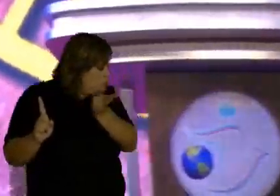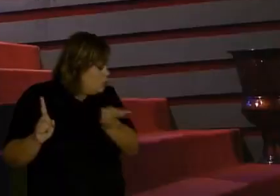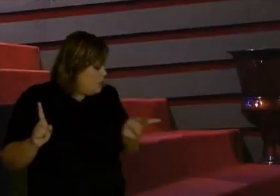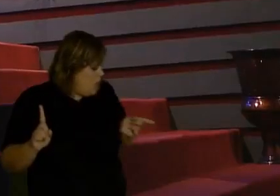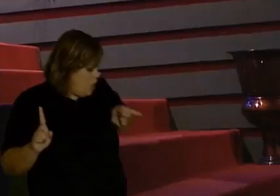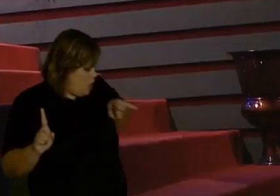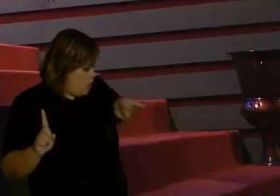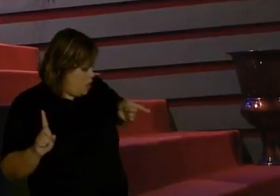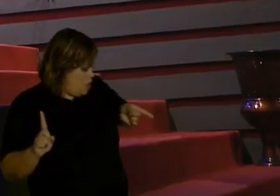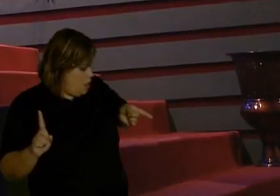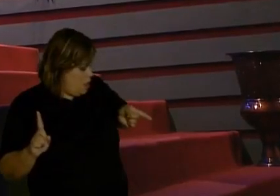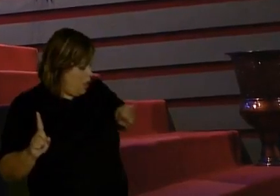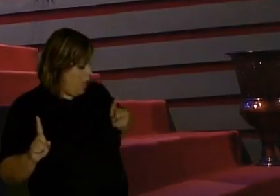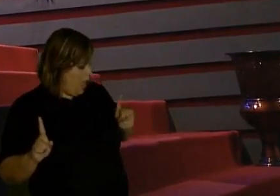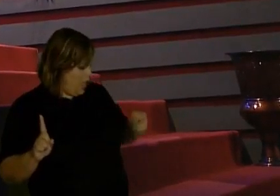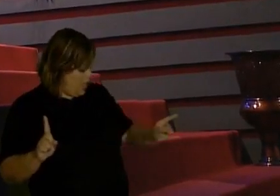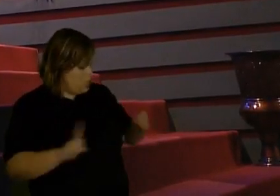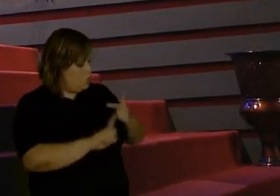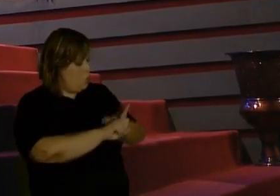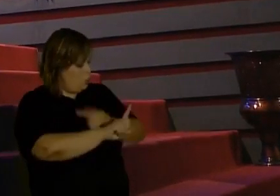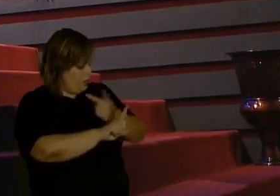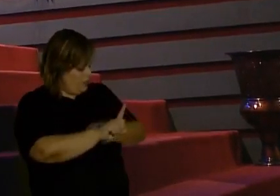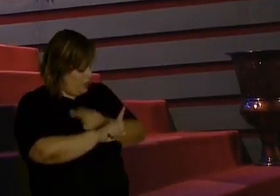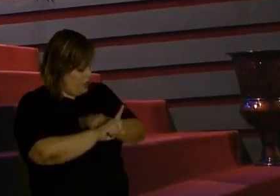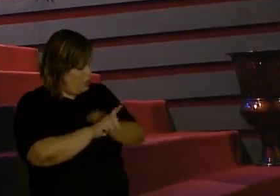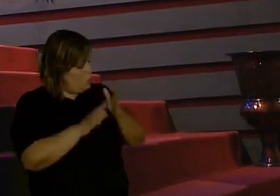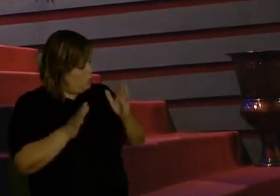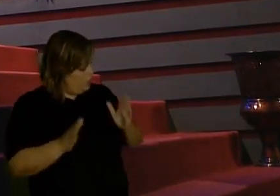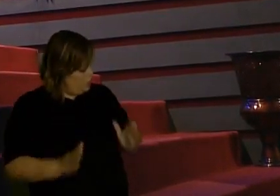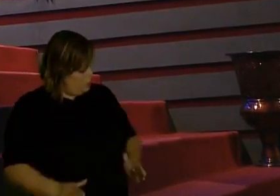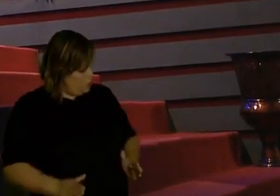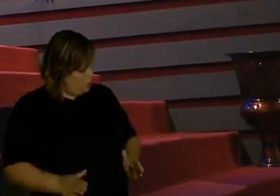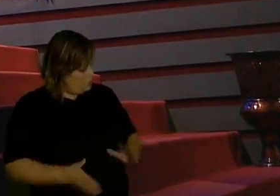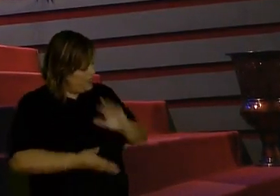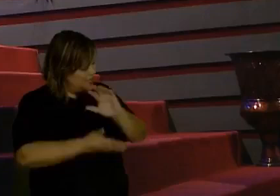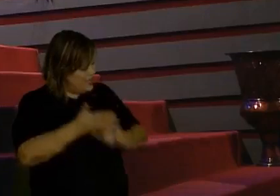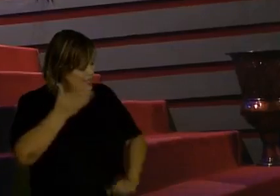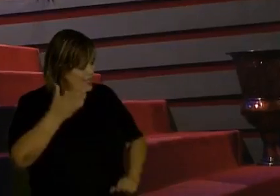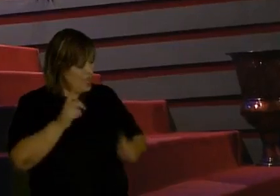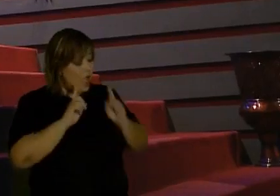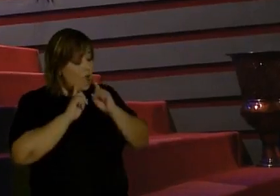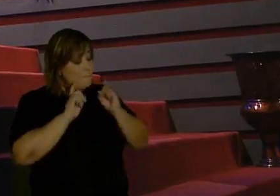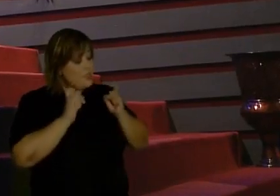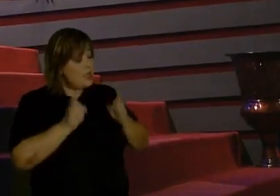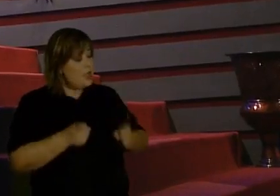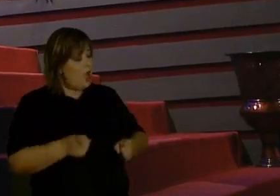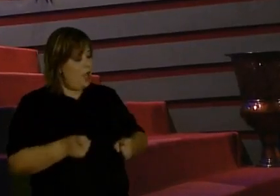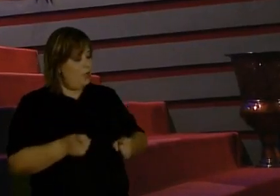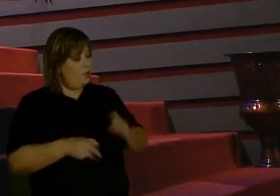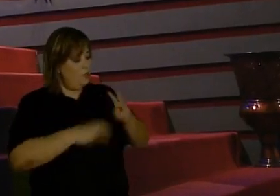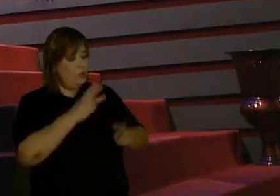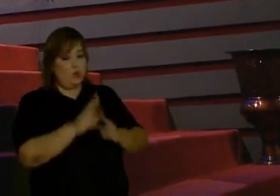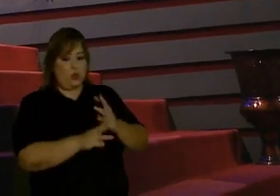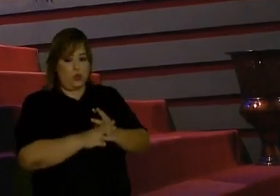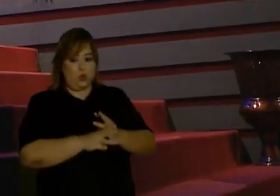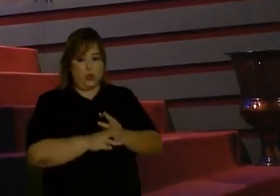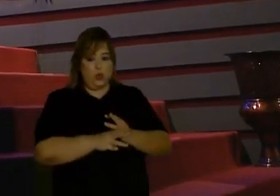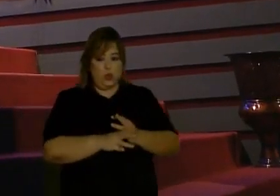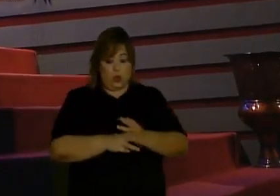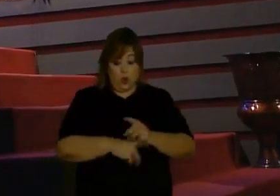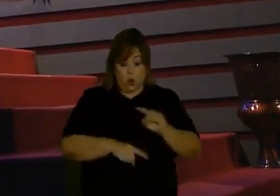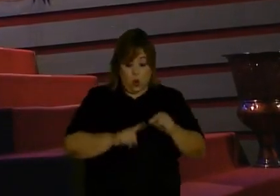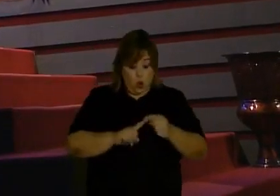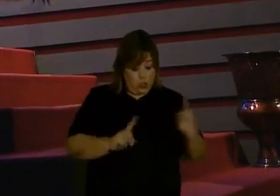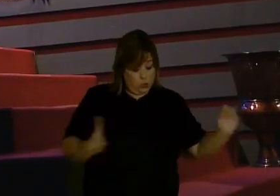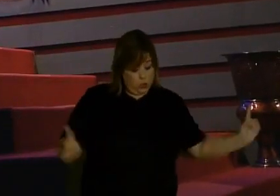decir, ahí está el Cordero de Dios que quita el pecado del mundo, el Espíritu, Dios le revela quién es. Cuando desciende a las aguas